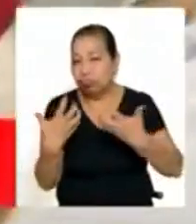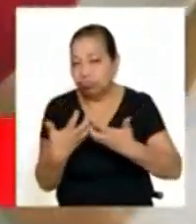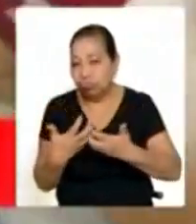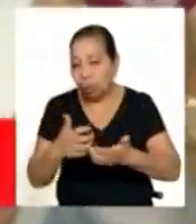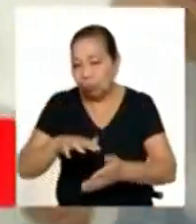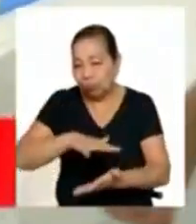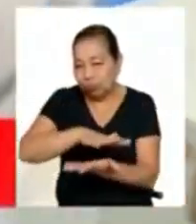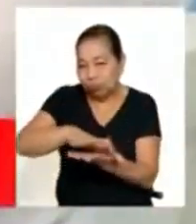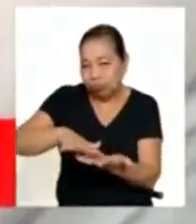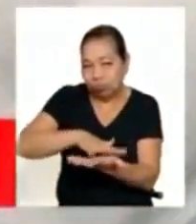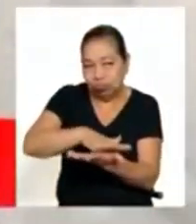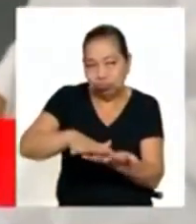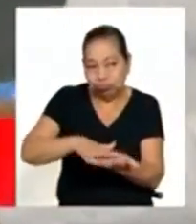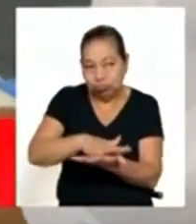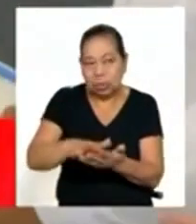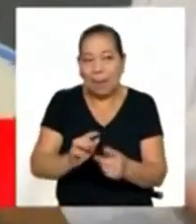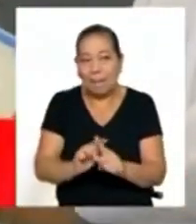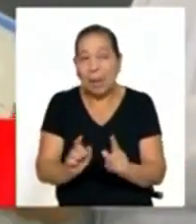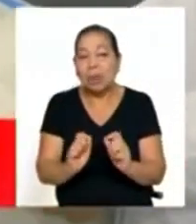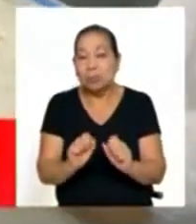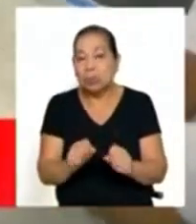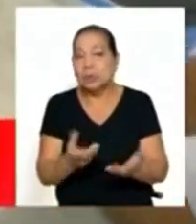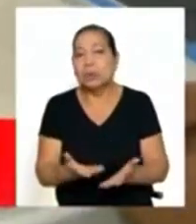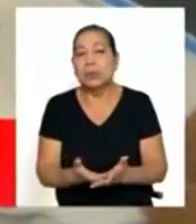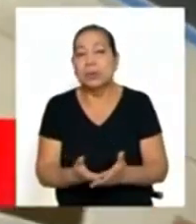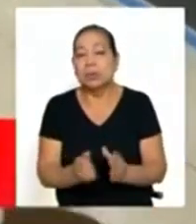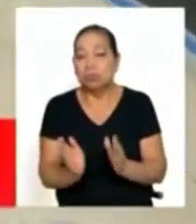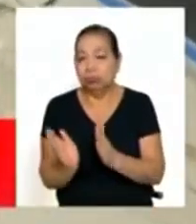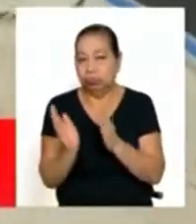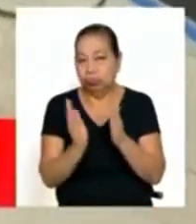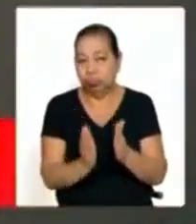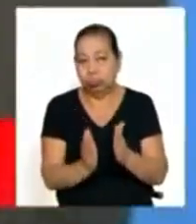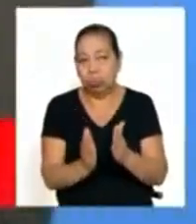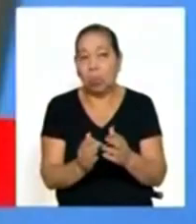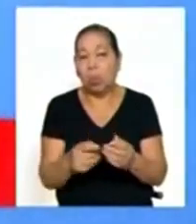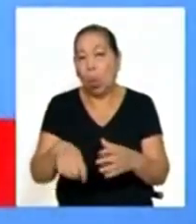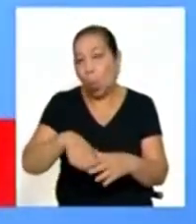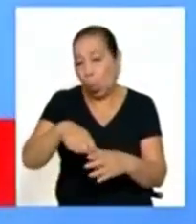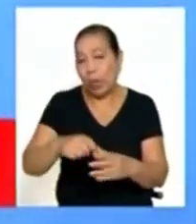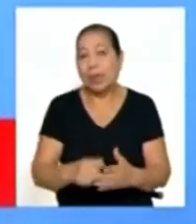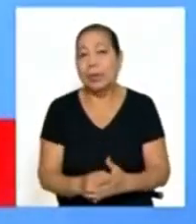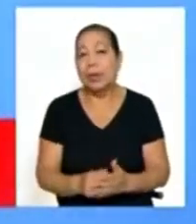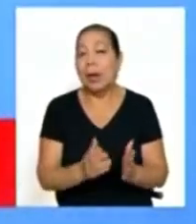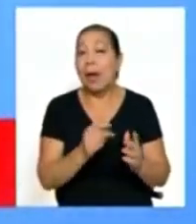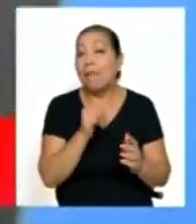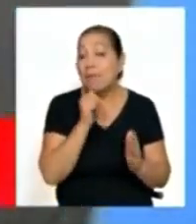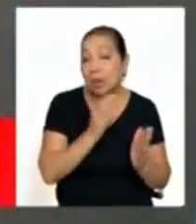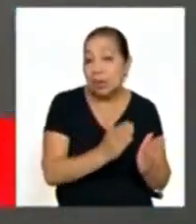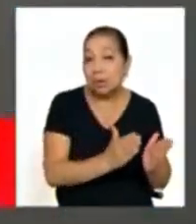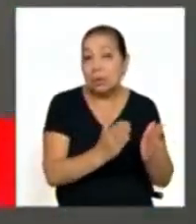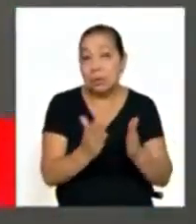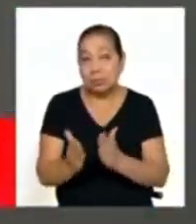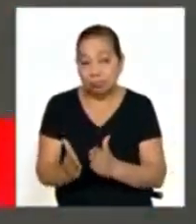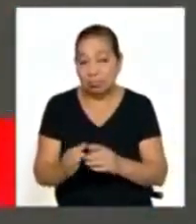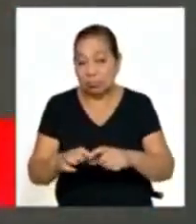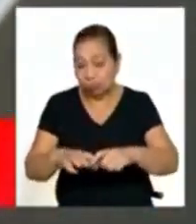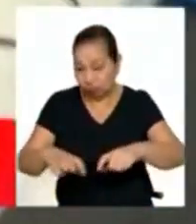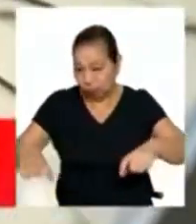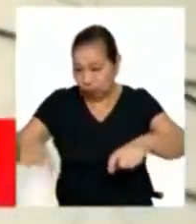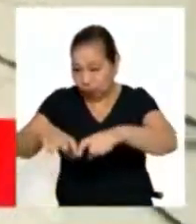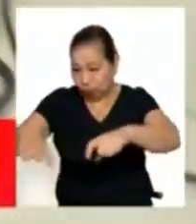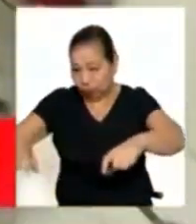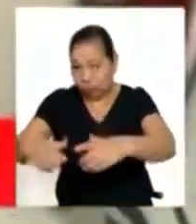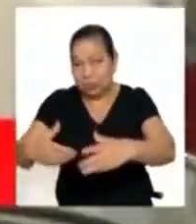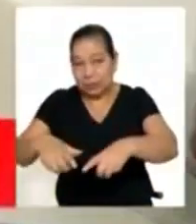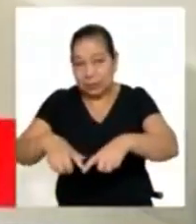de los polímeros que son extraídos para poder pasar a ser un biocuero. Y pasa a una escuela de moda que actualmente está en